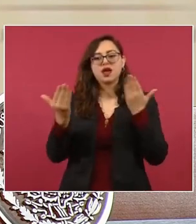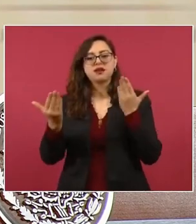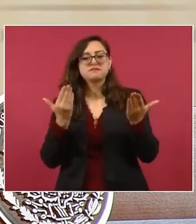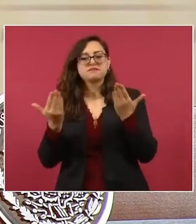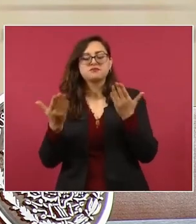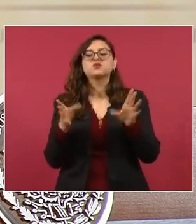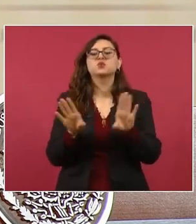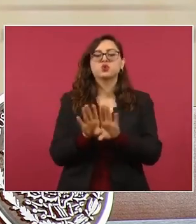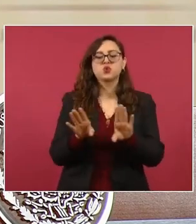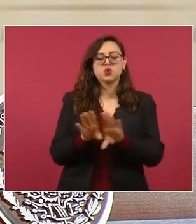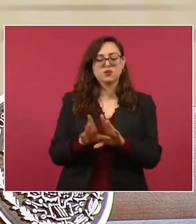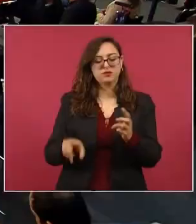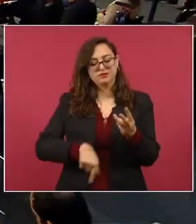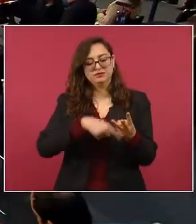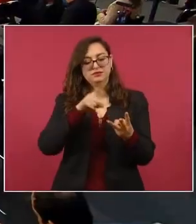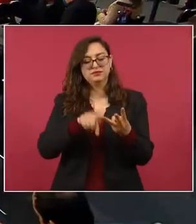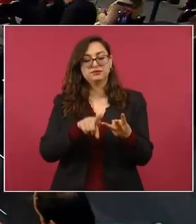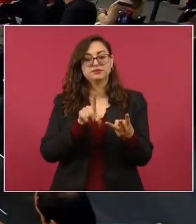Cómo andamos